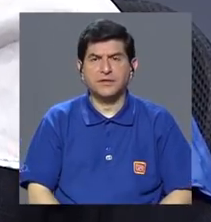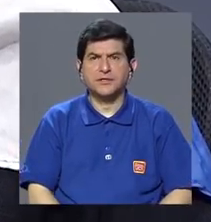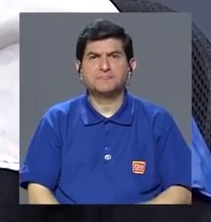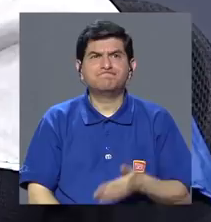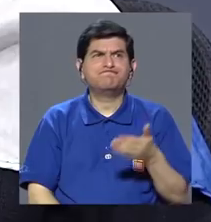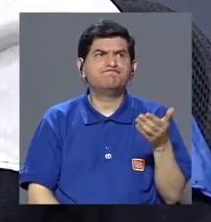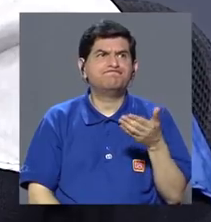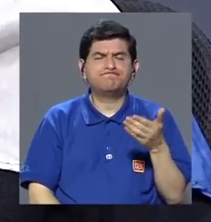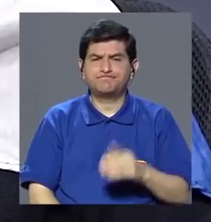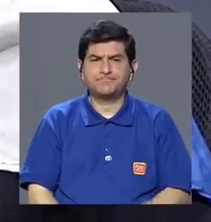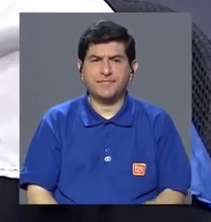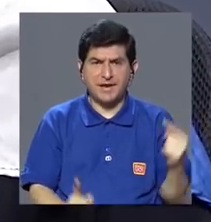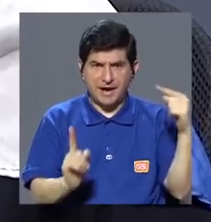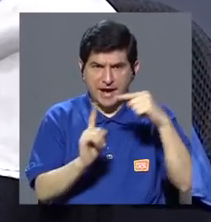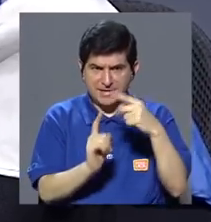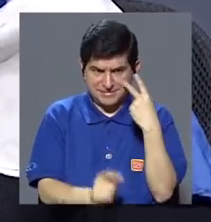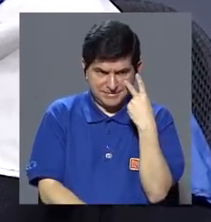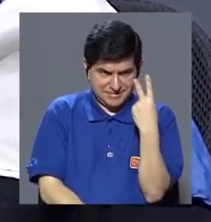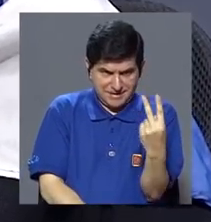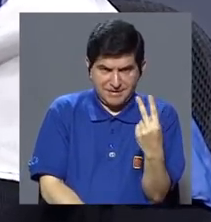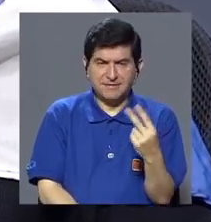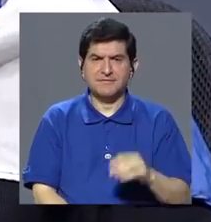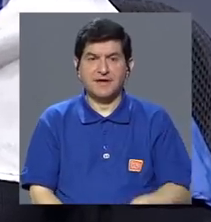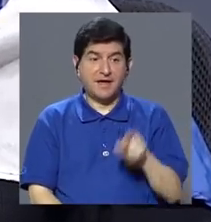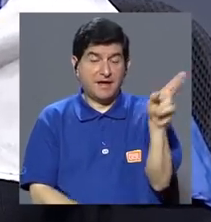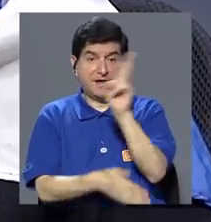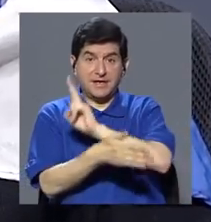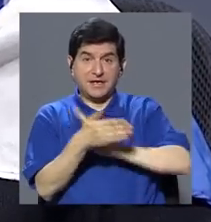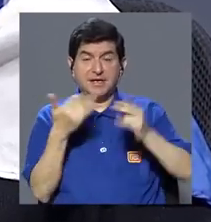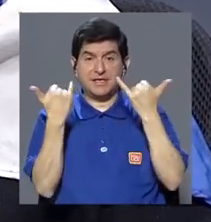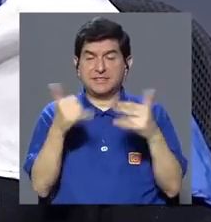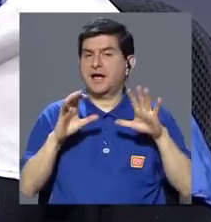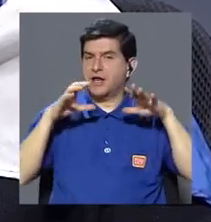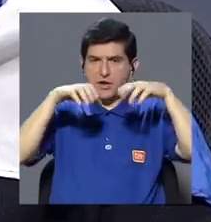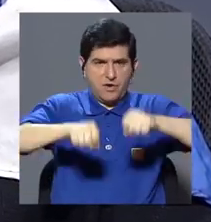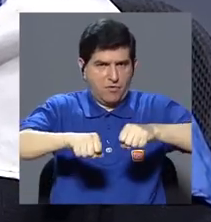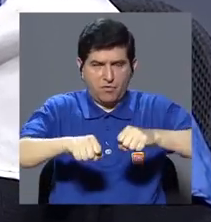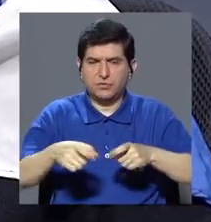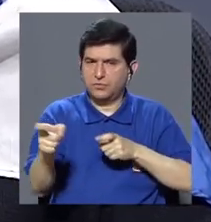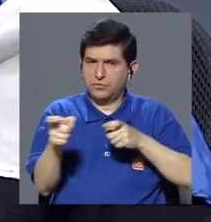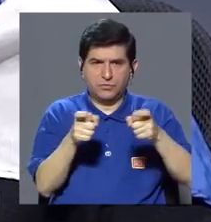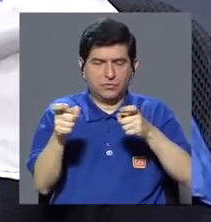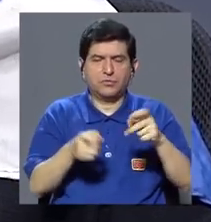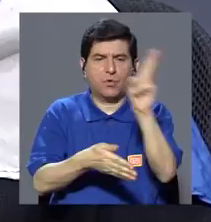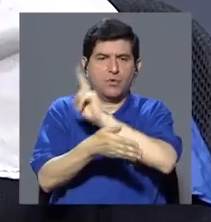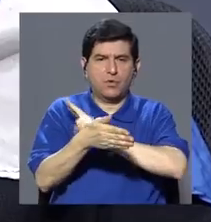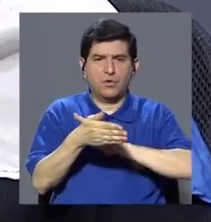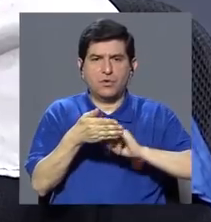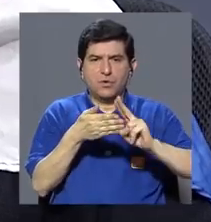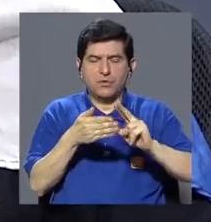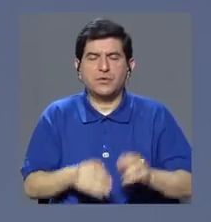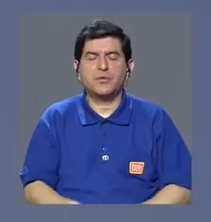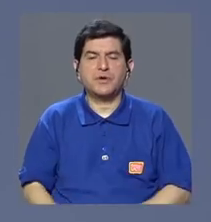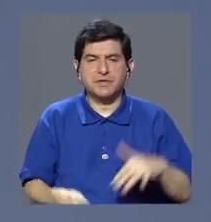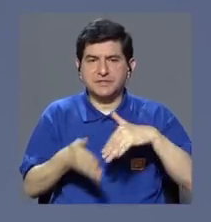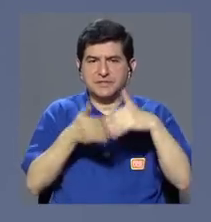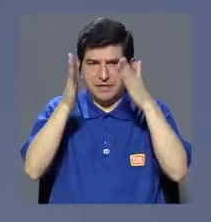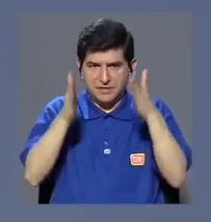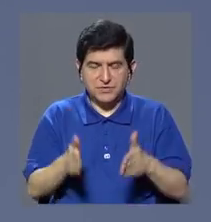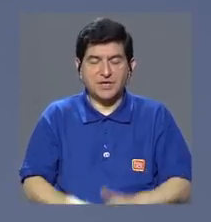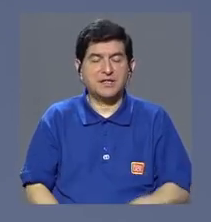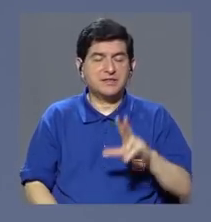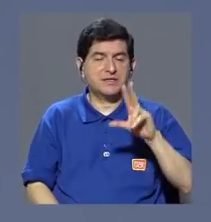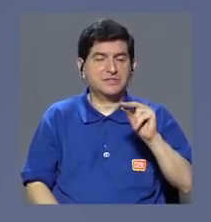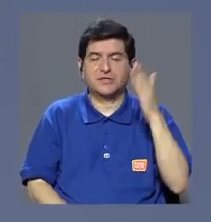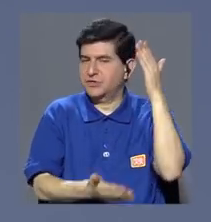creo que hasta que él no vea que esa universidad ya no esté tomada por los estudiantes no va a descansar ver que en toda su explicación